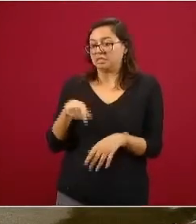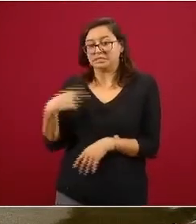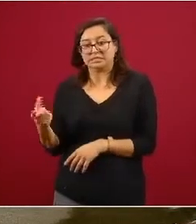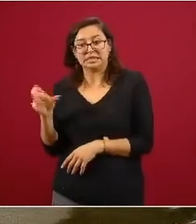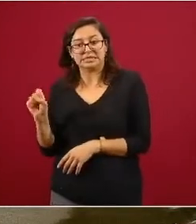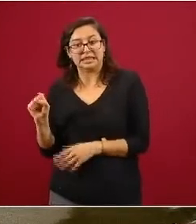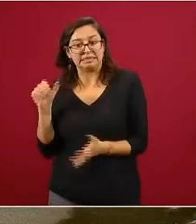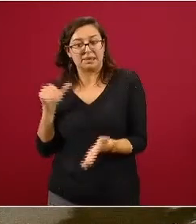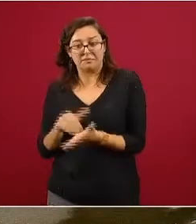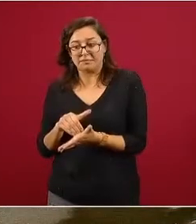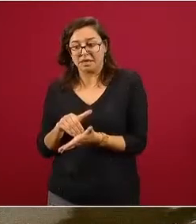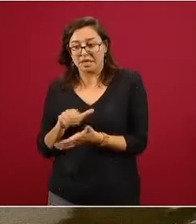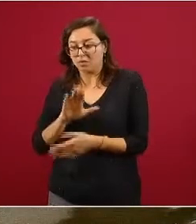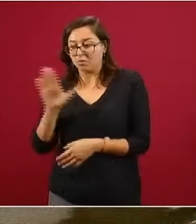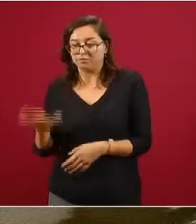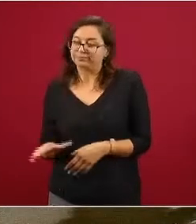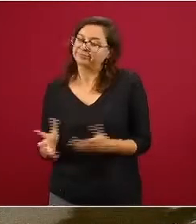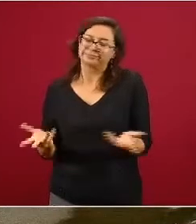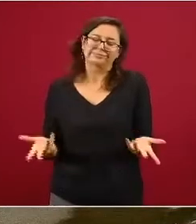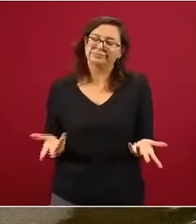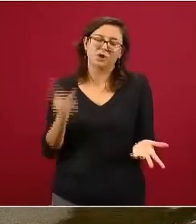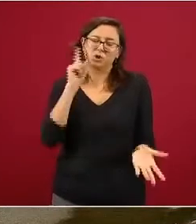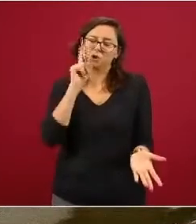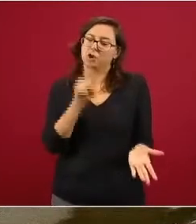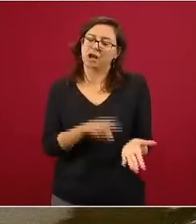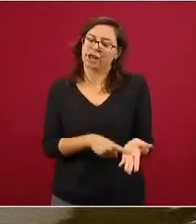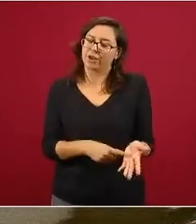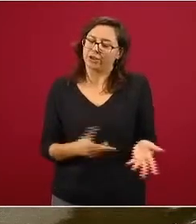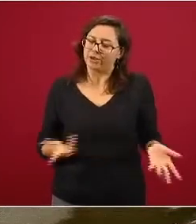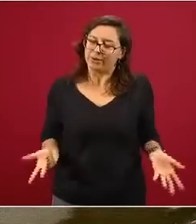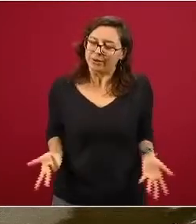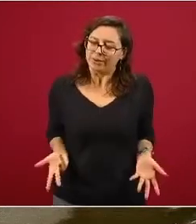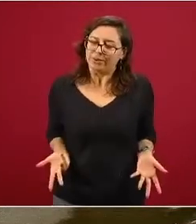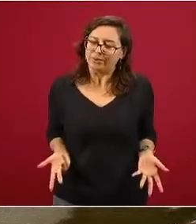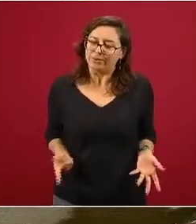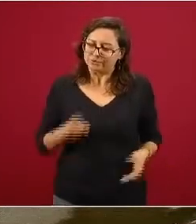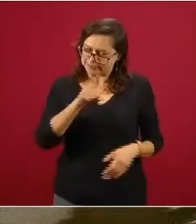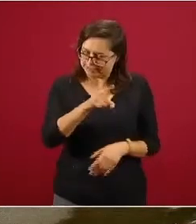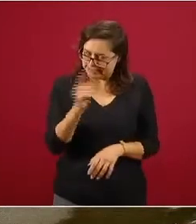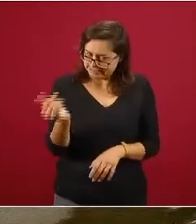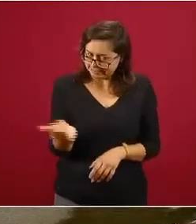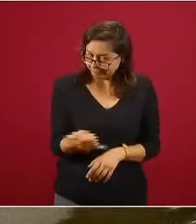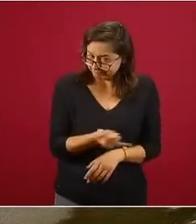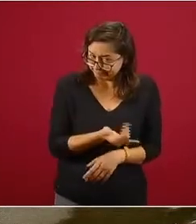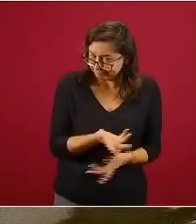muertes, creo que seguro que no va a cometer ese